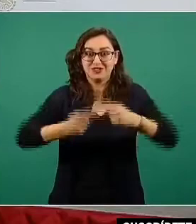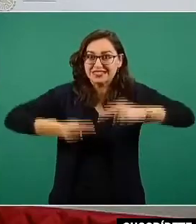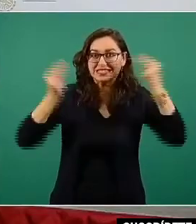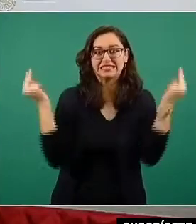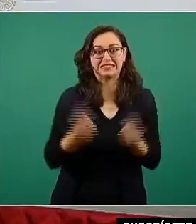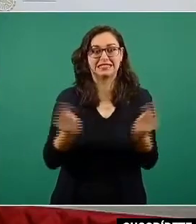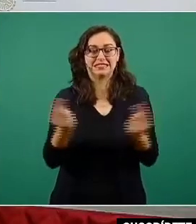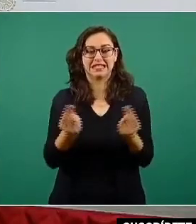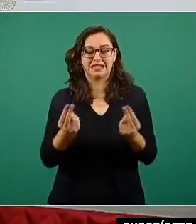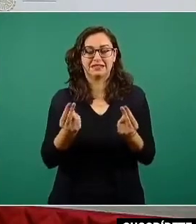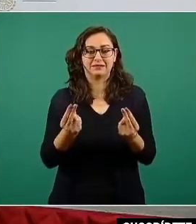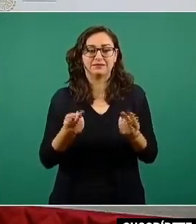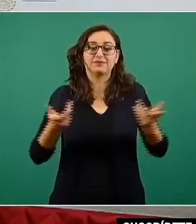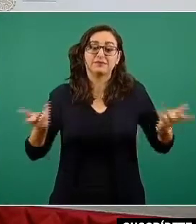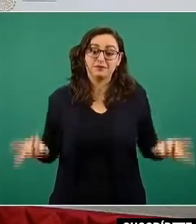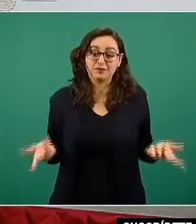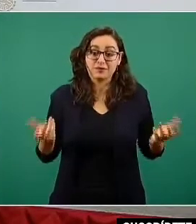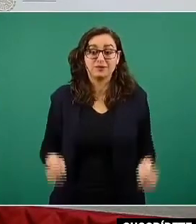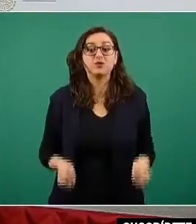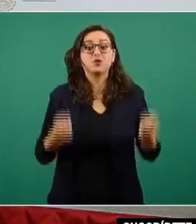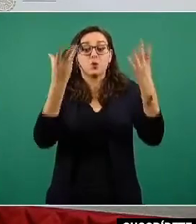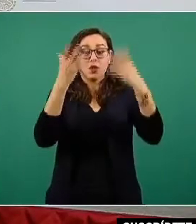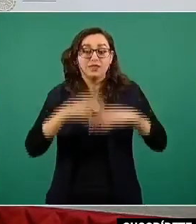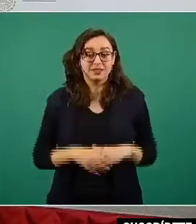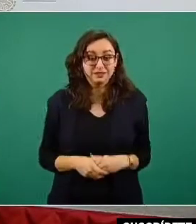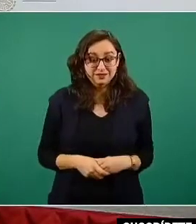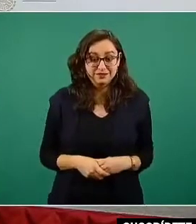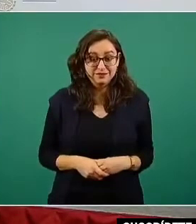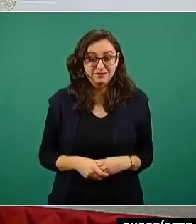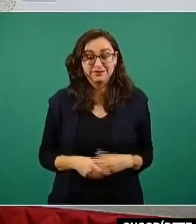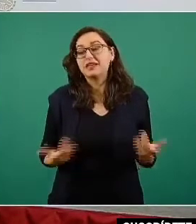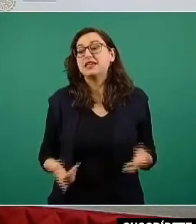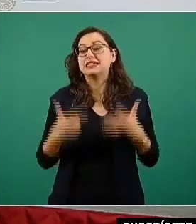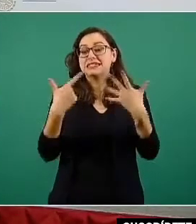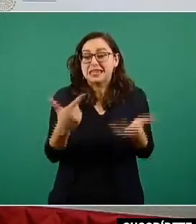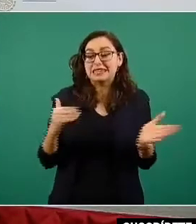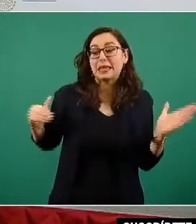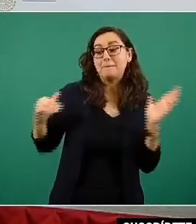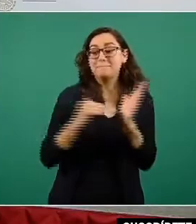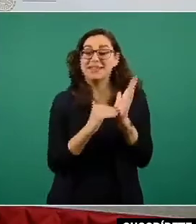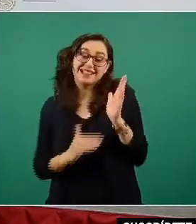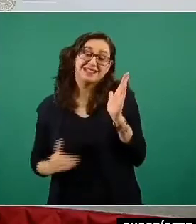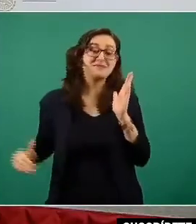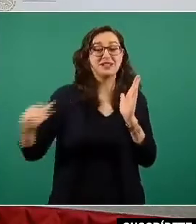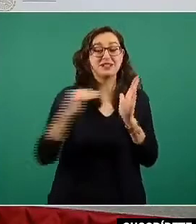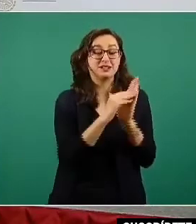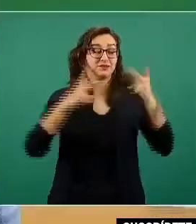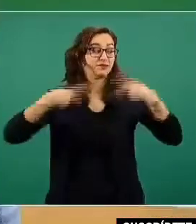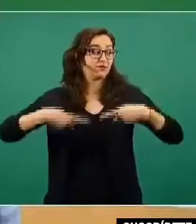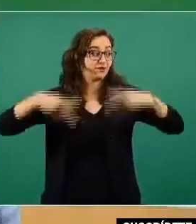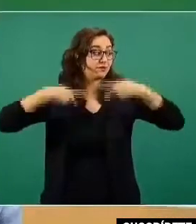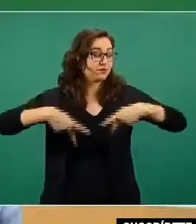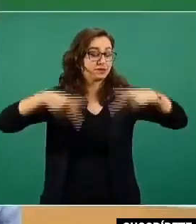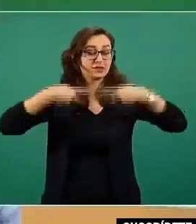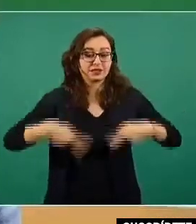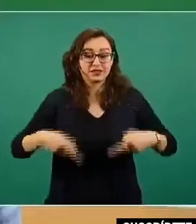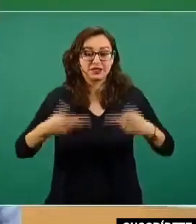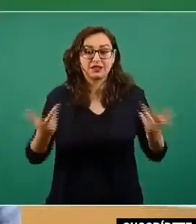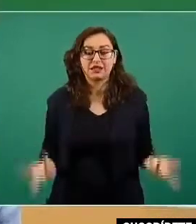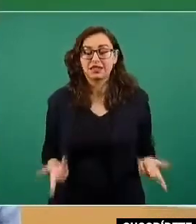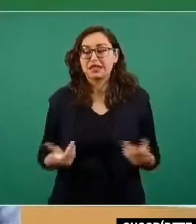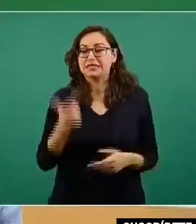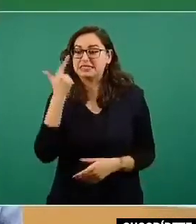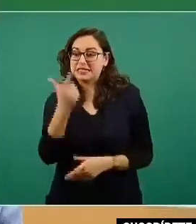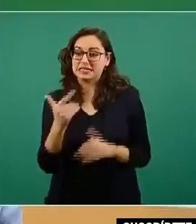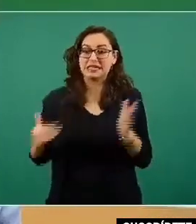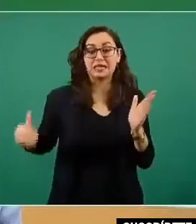mundial? El número de habitantes del mundo, más de 7,000 millones. El mundo tiene más de